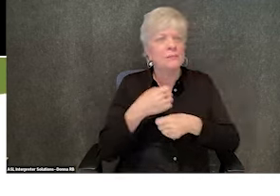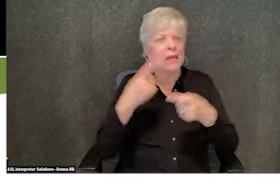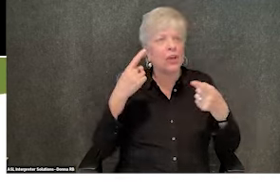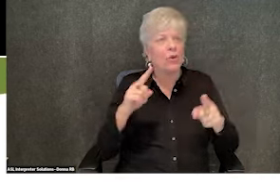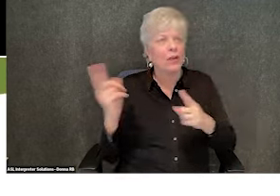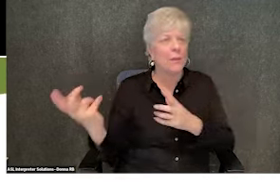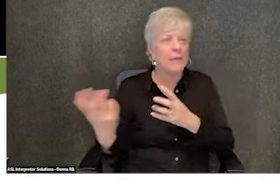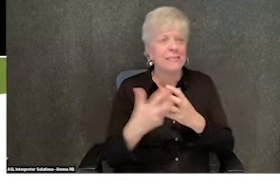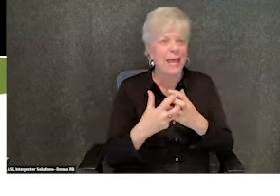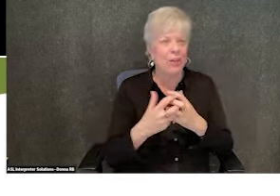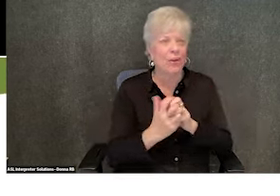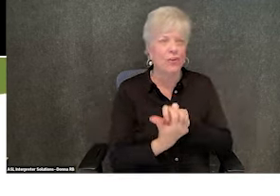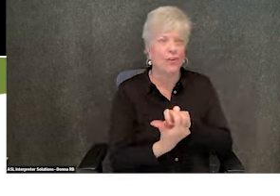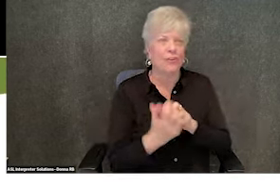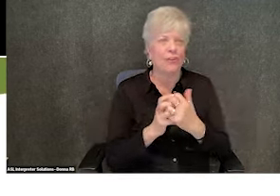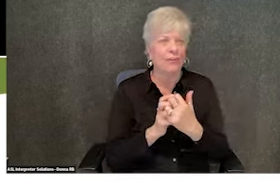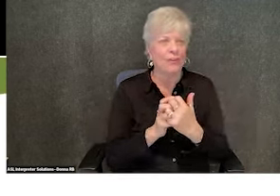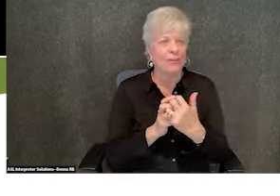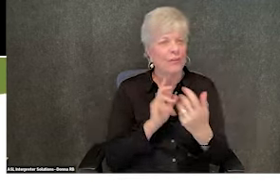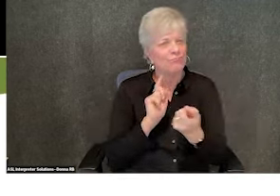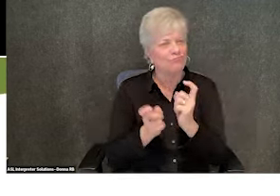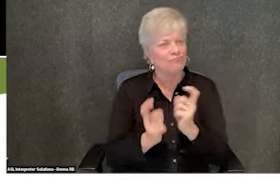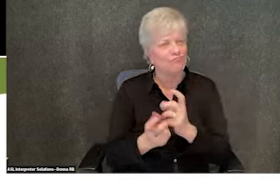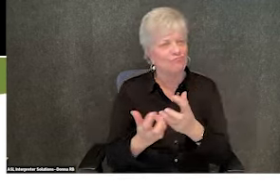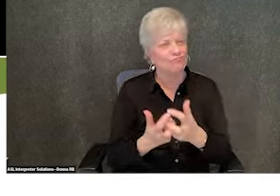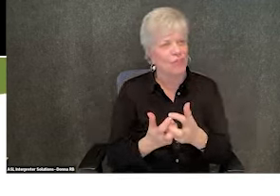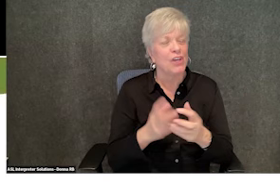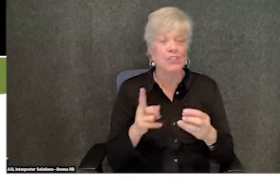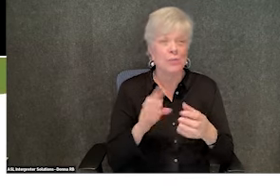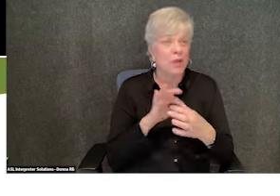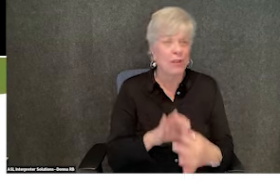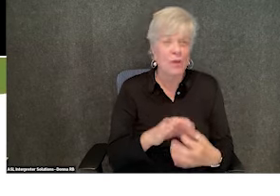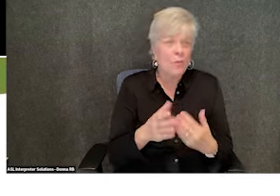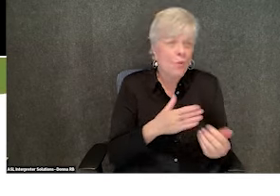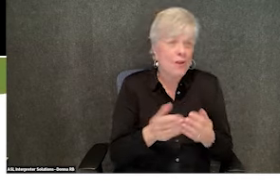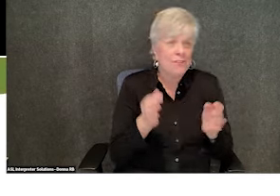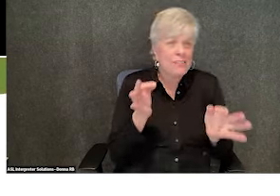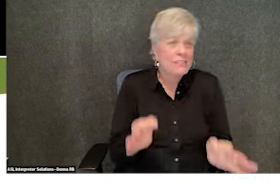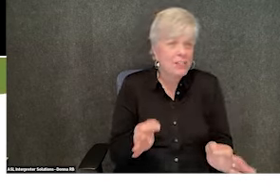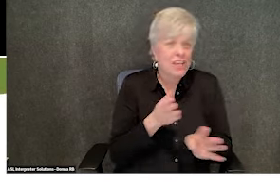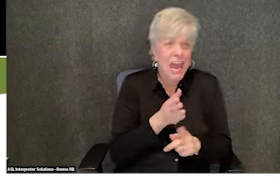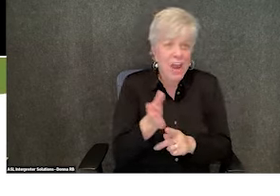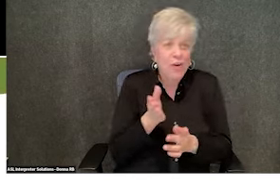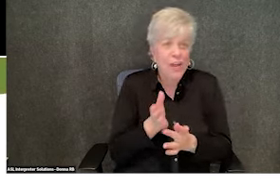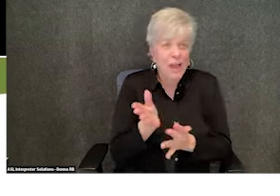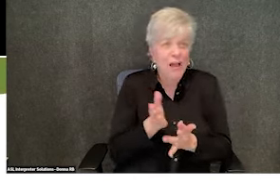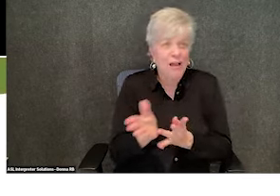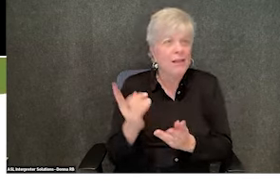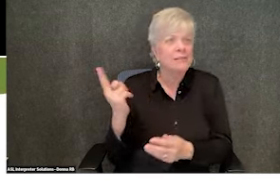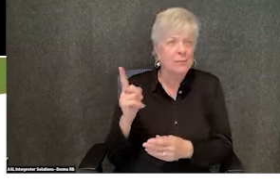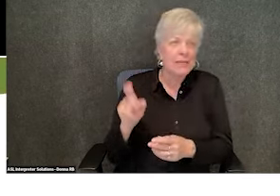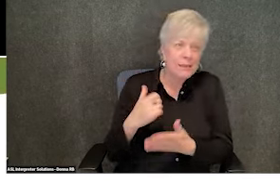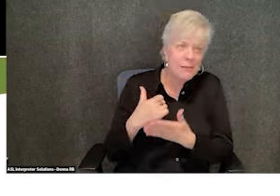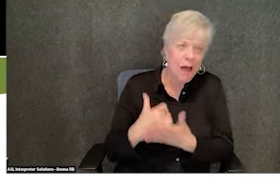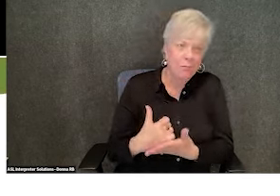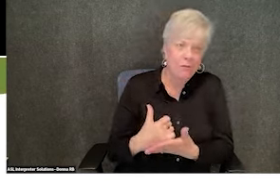un sinfín de otras cosas. Los acuerdos se pueden ajustar se puede acomodar